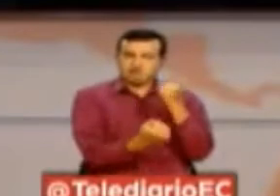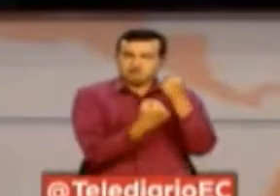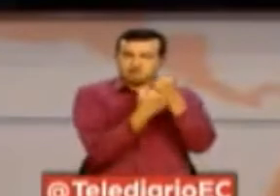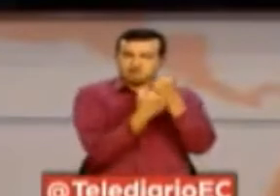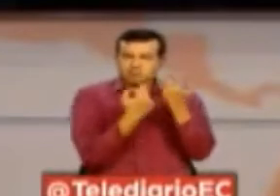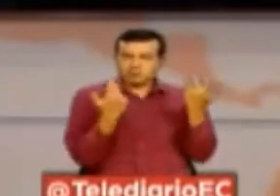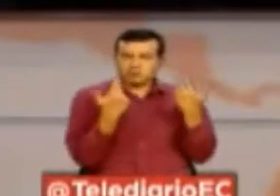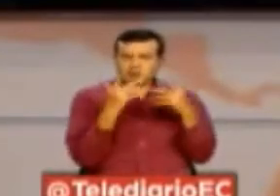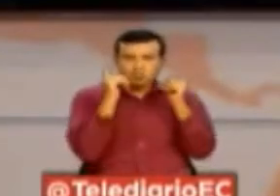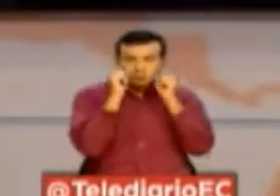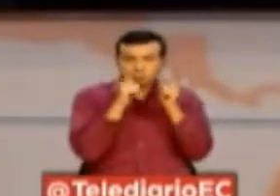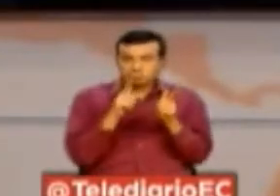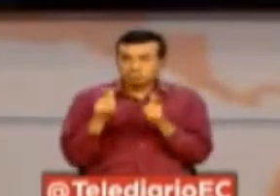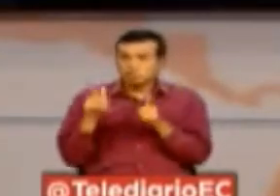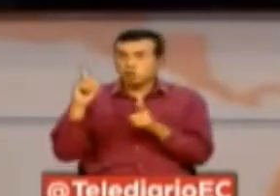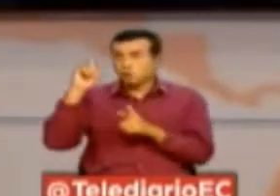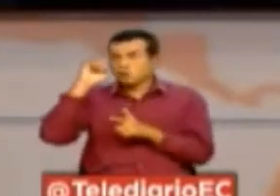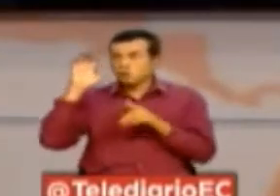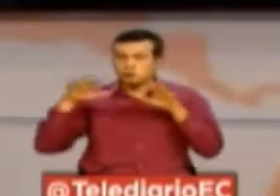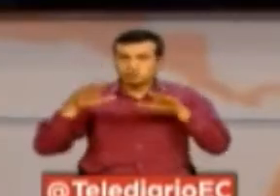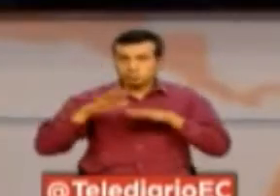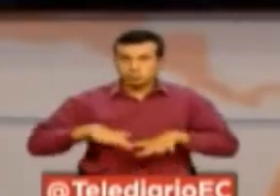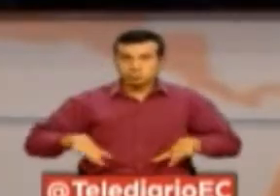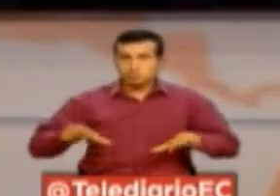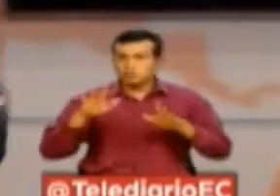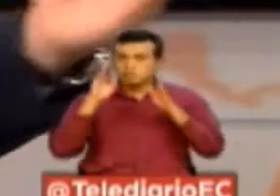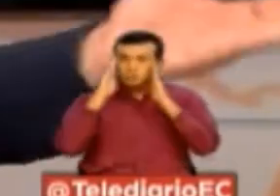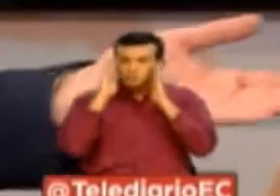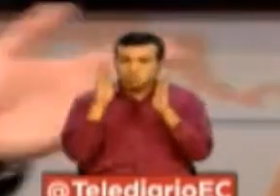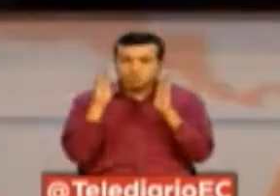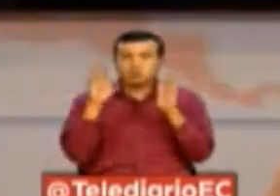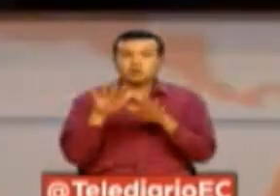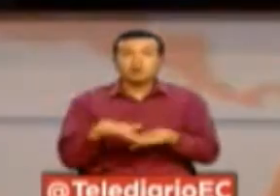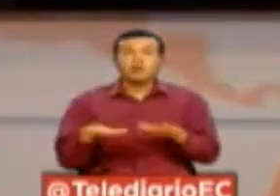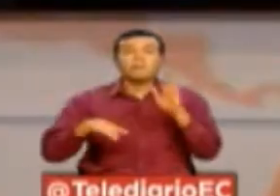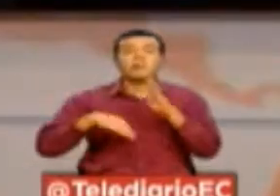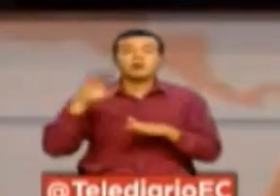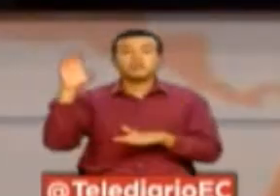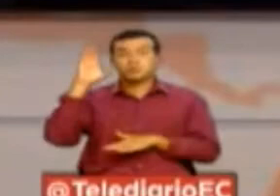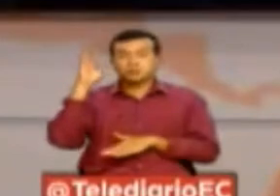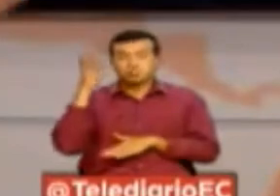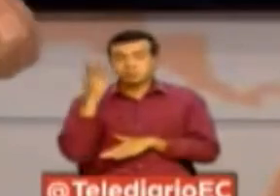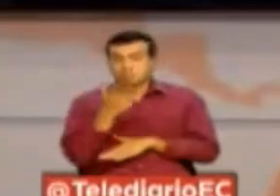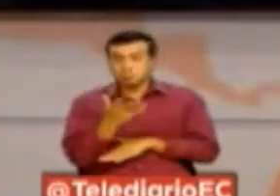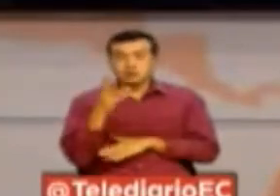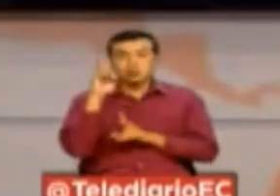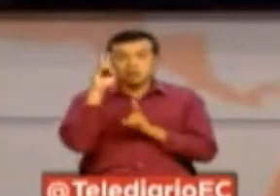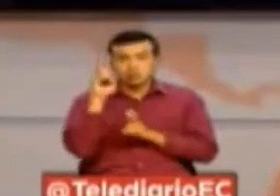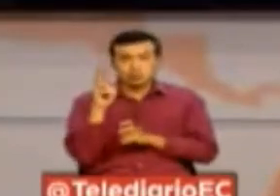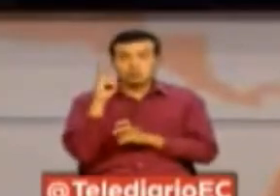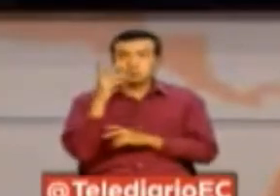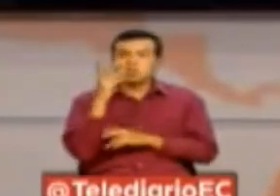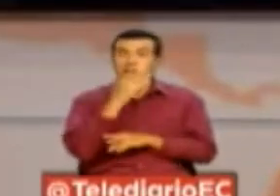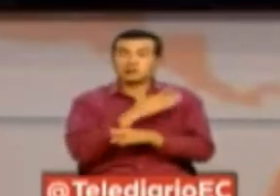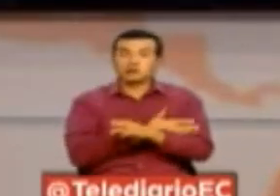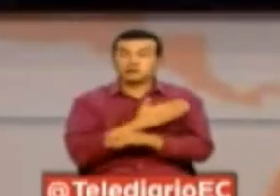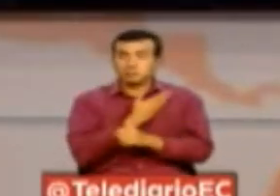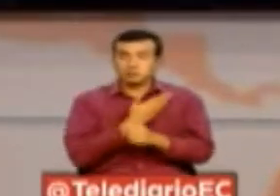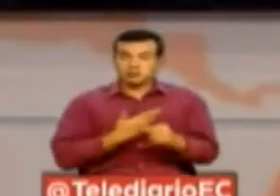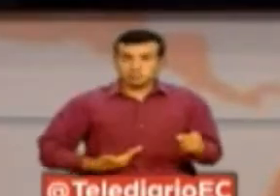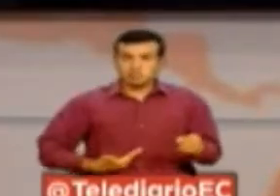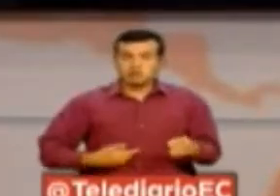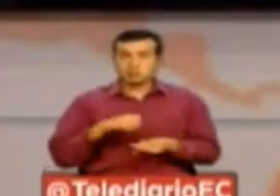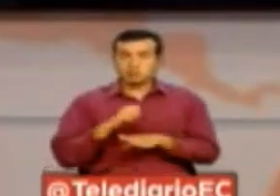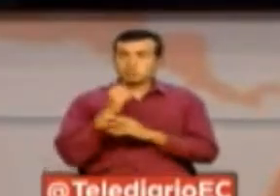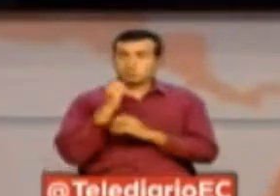tener la presencia de los estados ya en territorio principalmente en la zona de colombia y fue un tema que lo expresó en su momento el presidente de